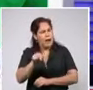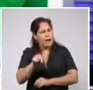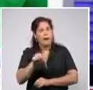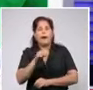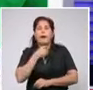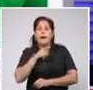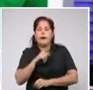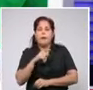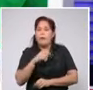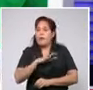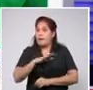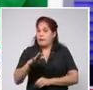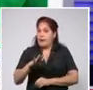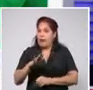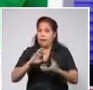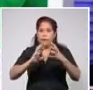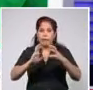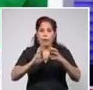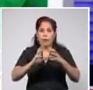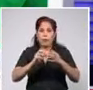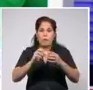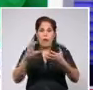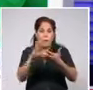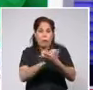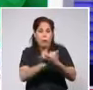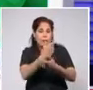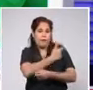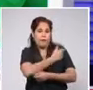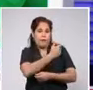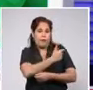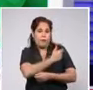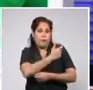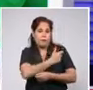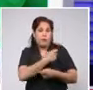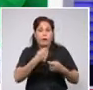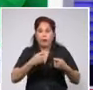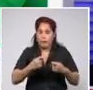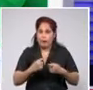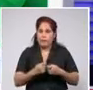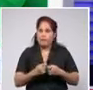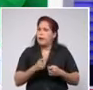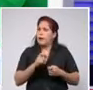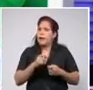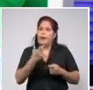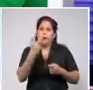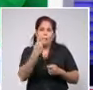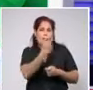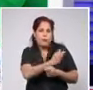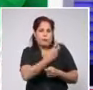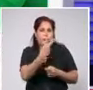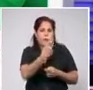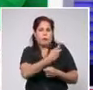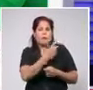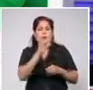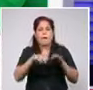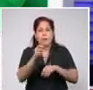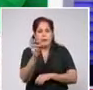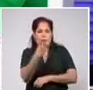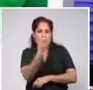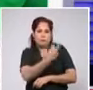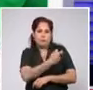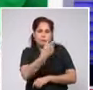se tenga el esquema completo, que incluye 2 dosis, en algunos casos 3 dosis, con